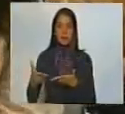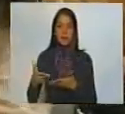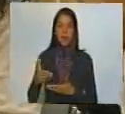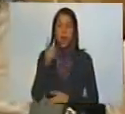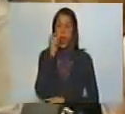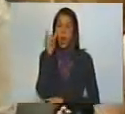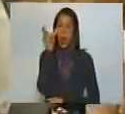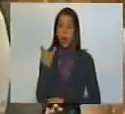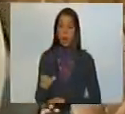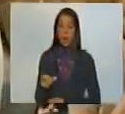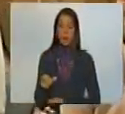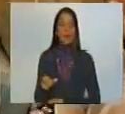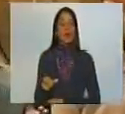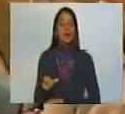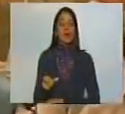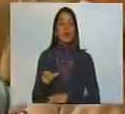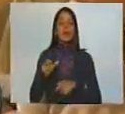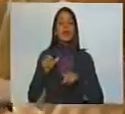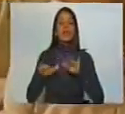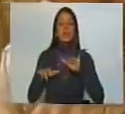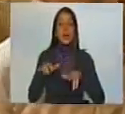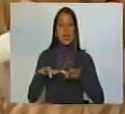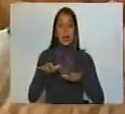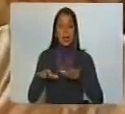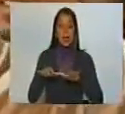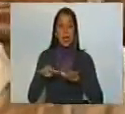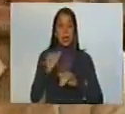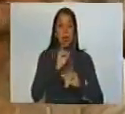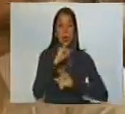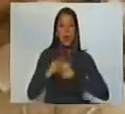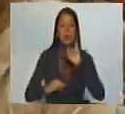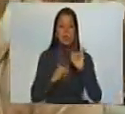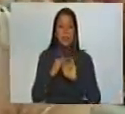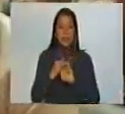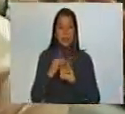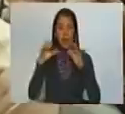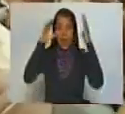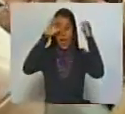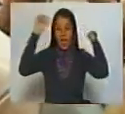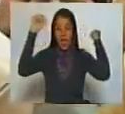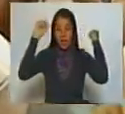Ciudadano Jesús Anza, secretario de Asuntos Internacionales, el canciller.